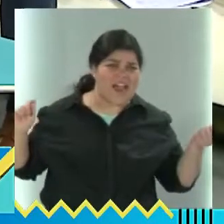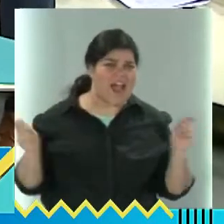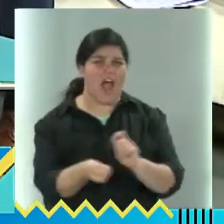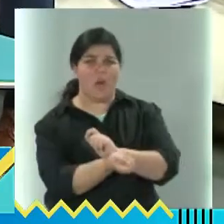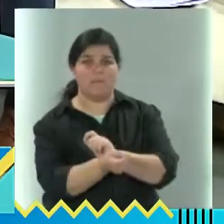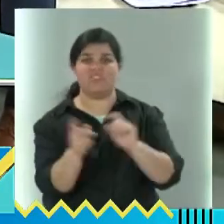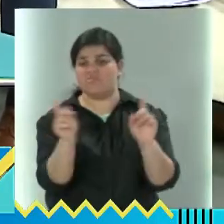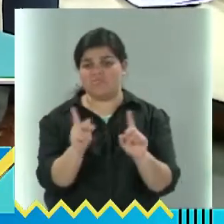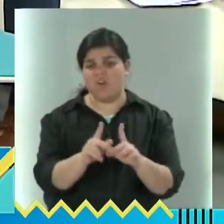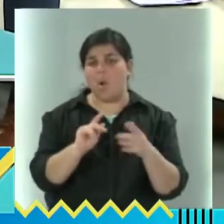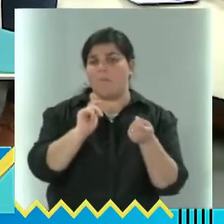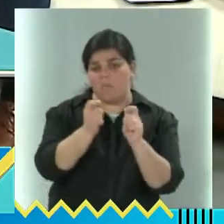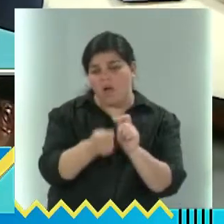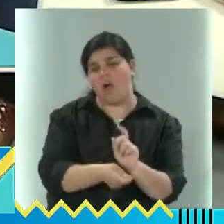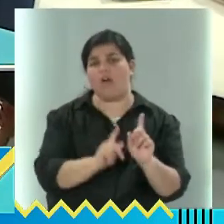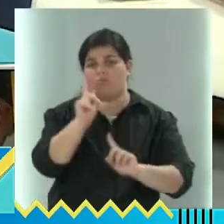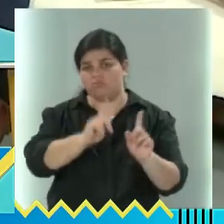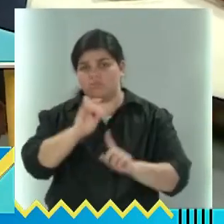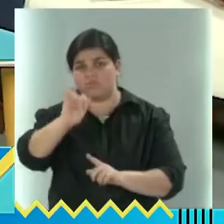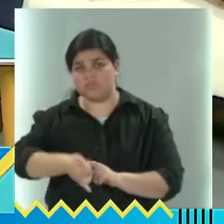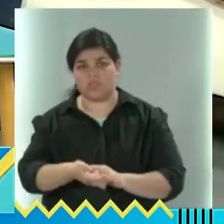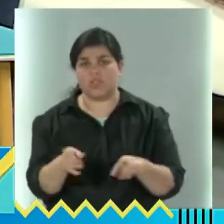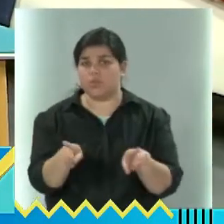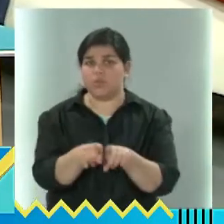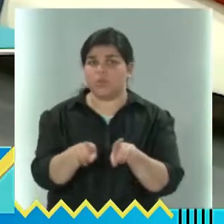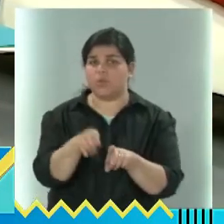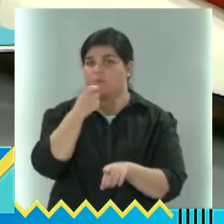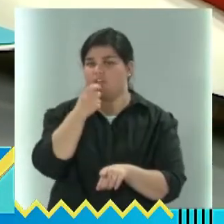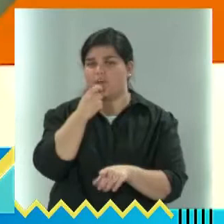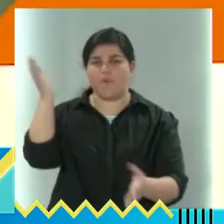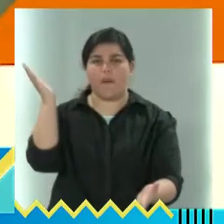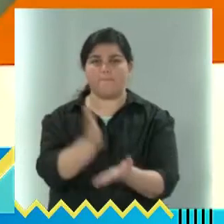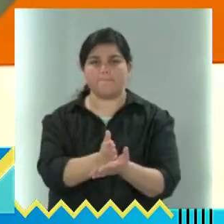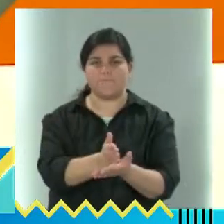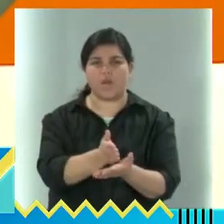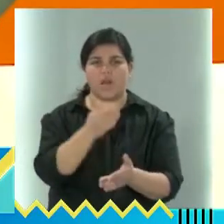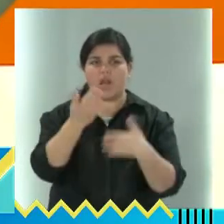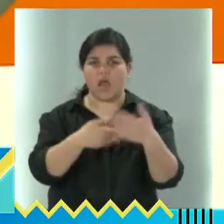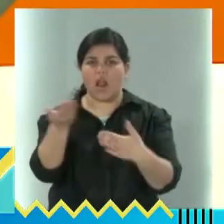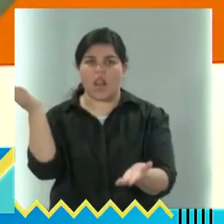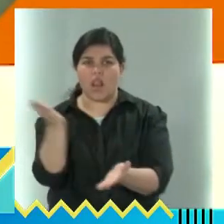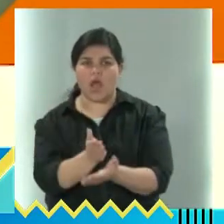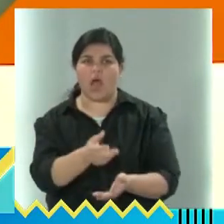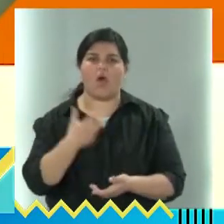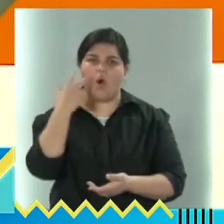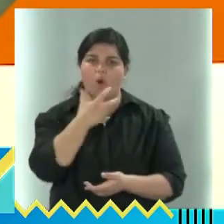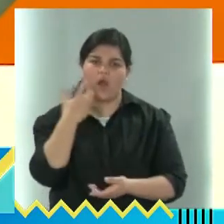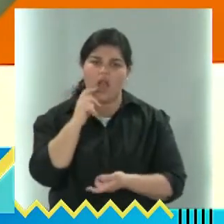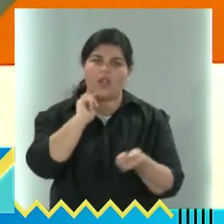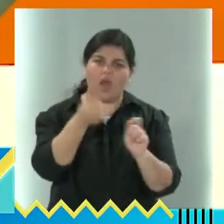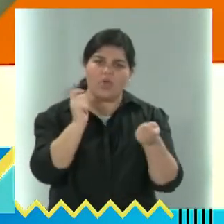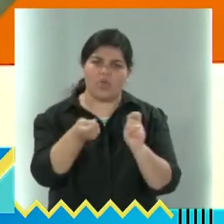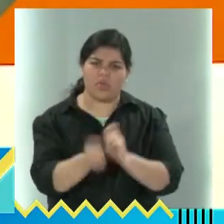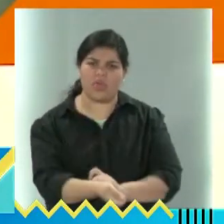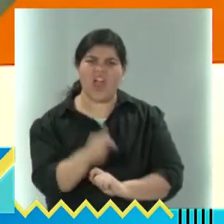ajustarnos a estos cambios, como por ejemplo sí lo tuvimos que hacer en materia procesal penal con la implementación de audiencias orales, con toda esa modificación